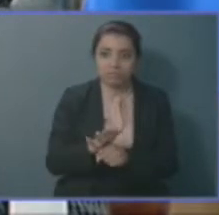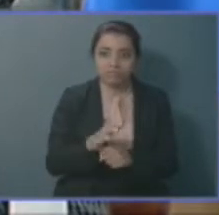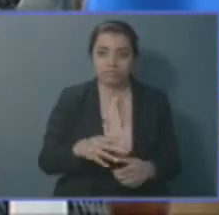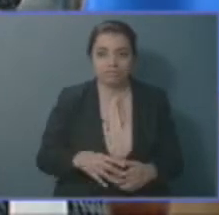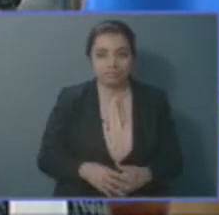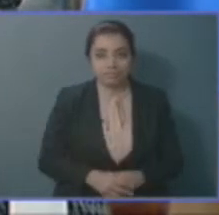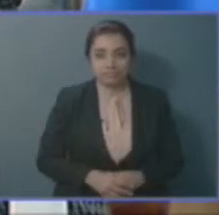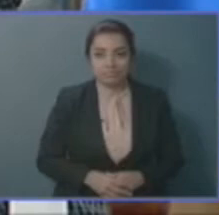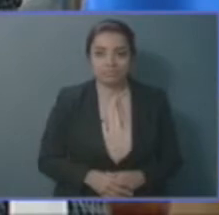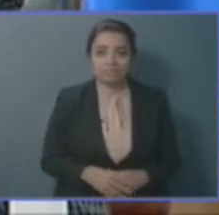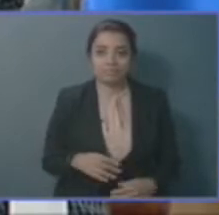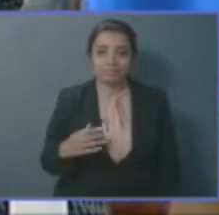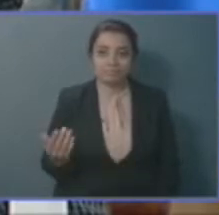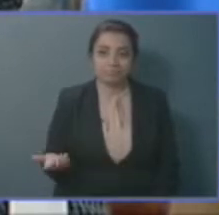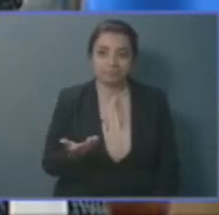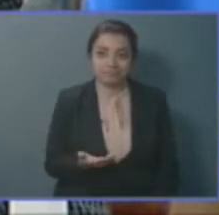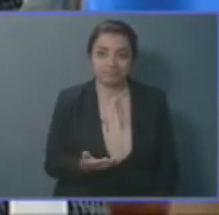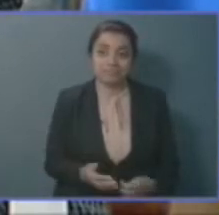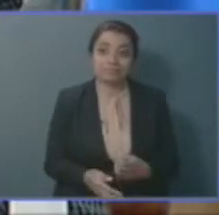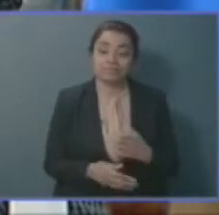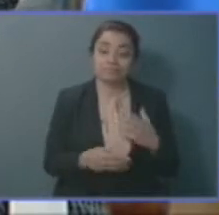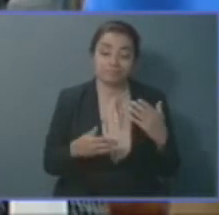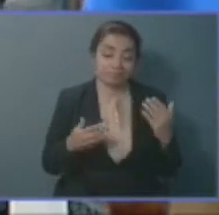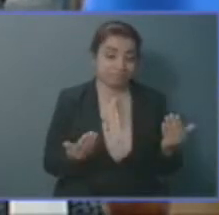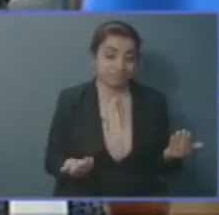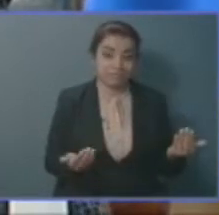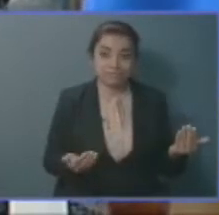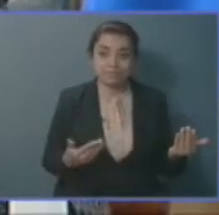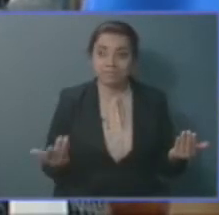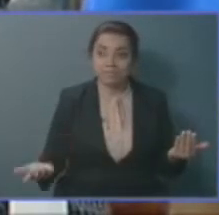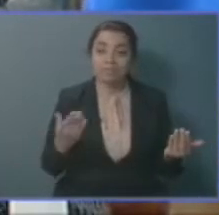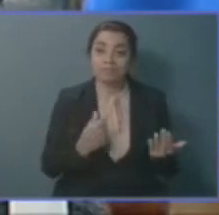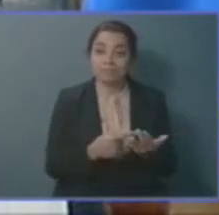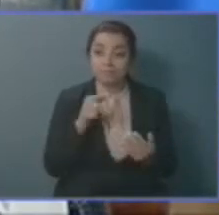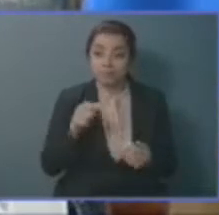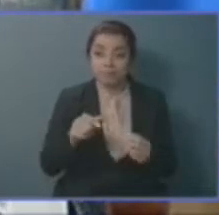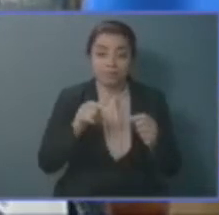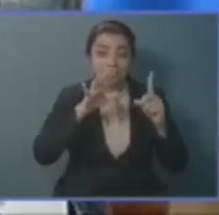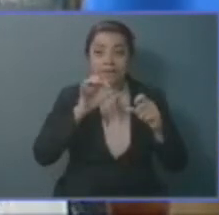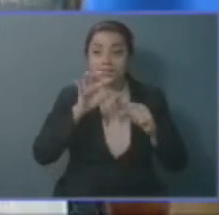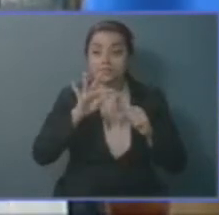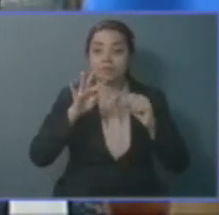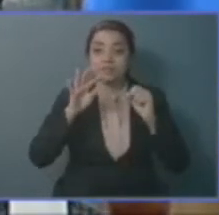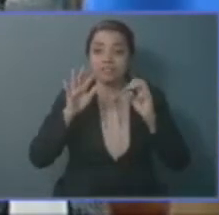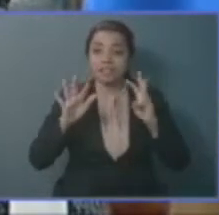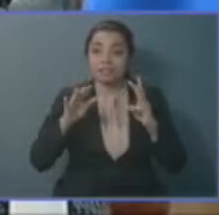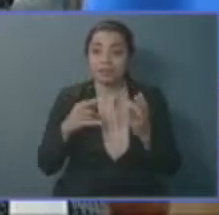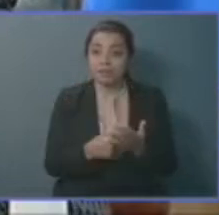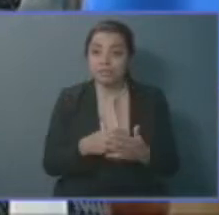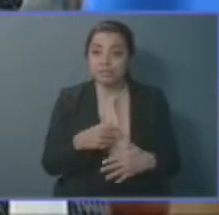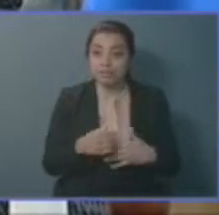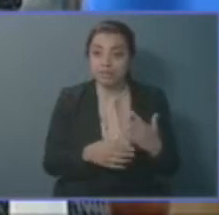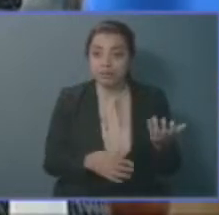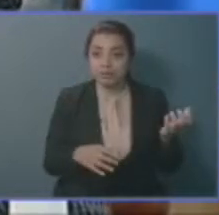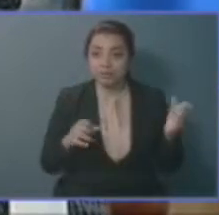Así fuimos construyendo lo que serían los albores del decreto 648.